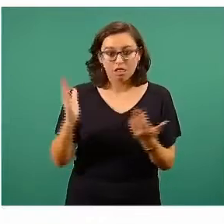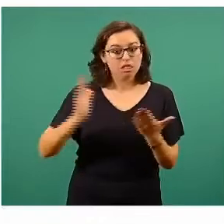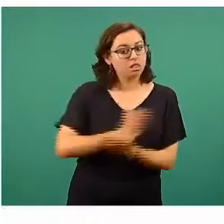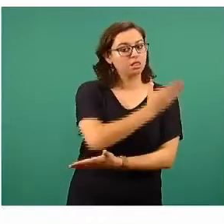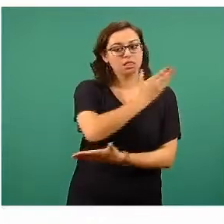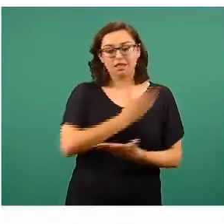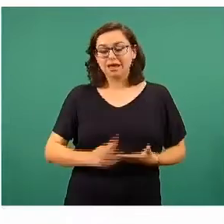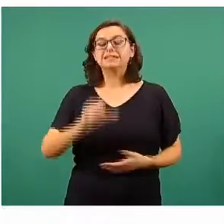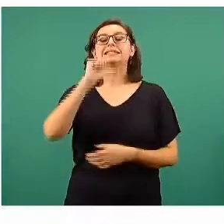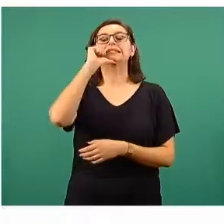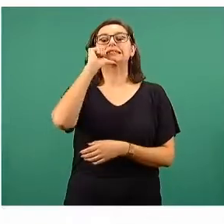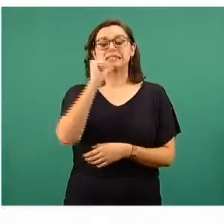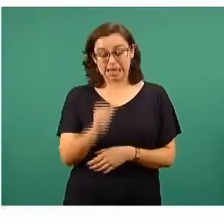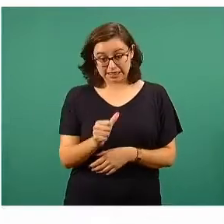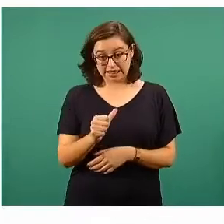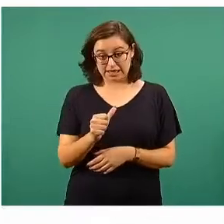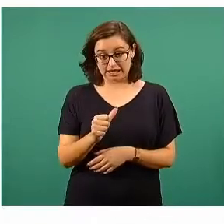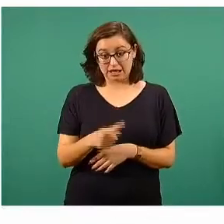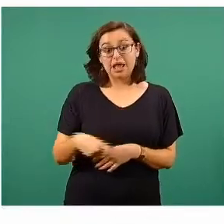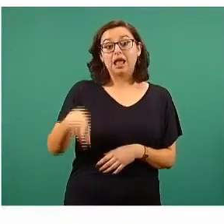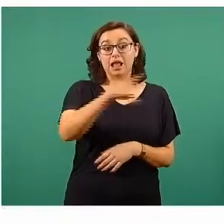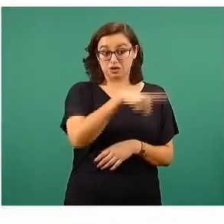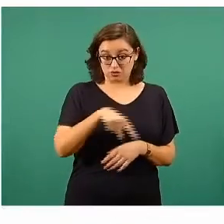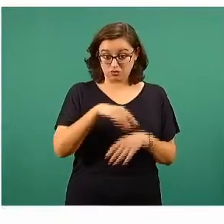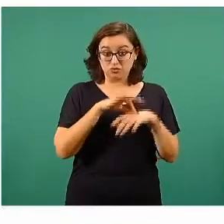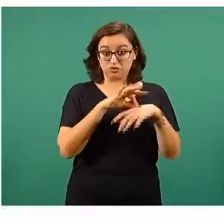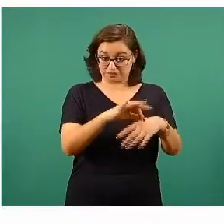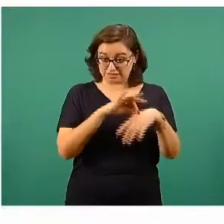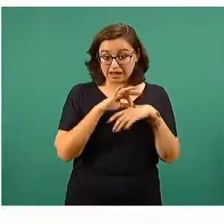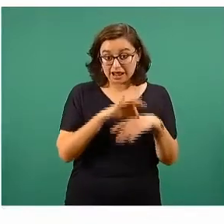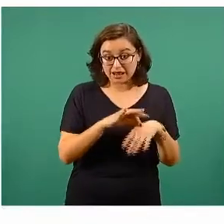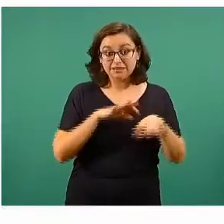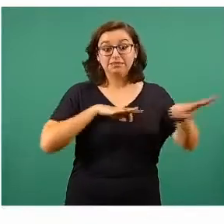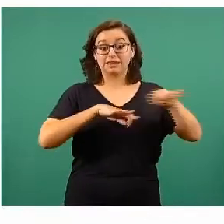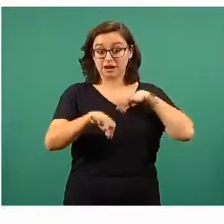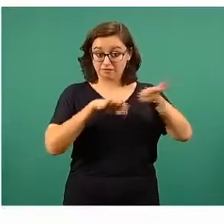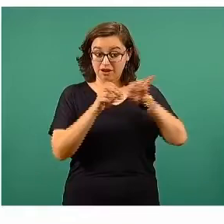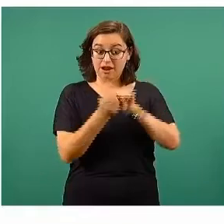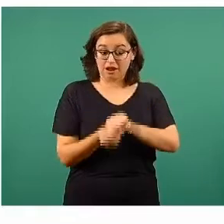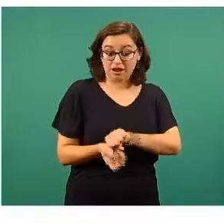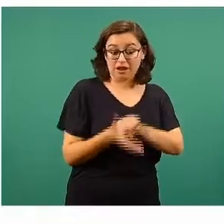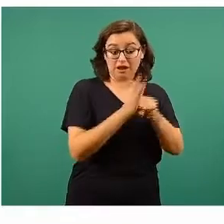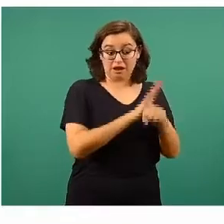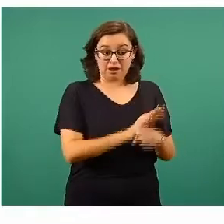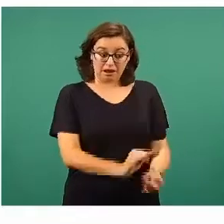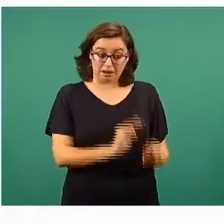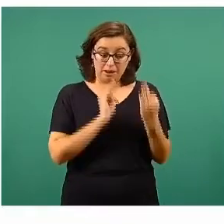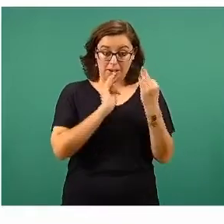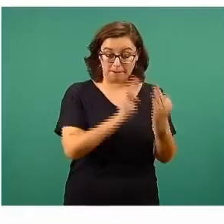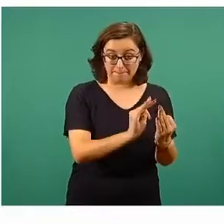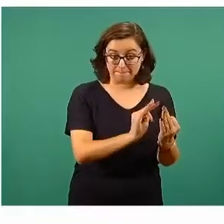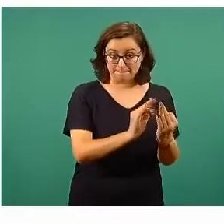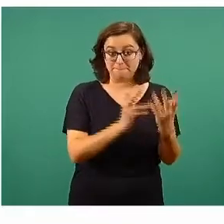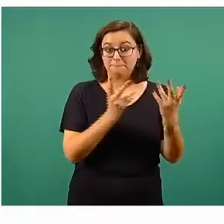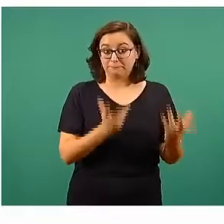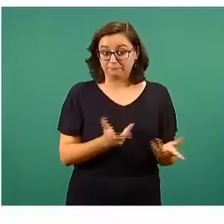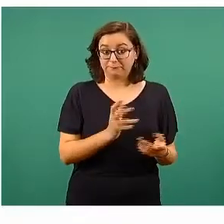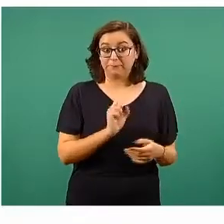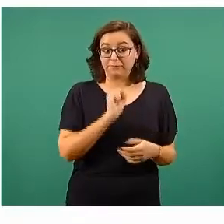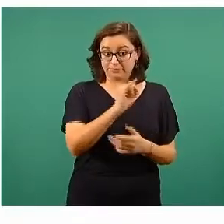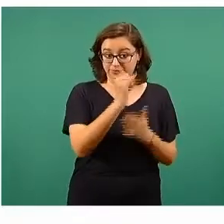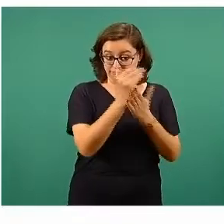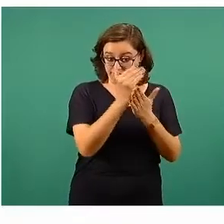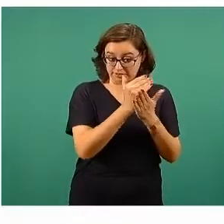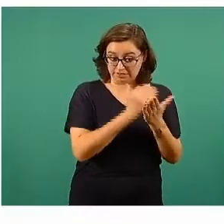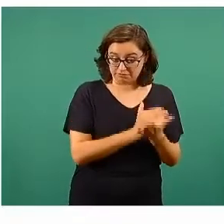y otras, siempre y cuando se trate del personal COVID, el personal que está en la primera y segunda líneas, de acuerdo a lo definido